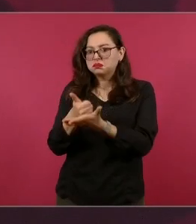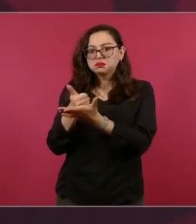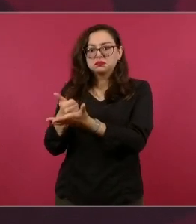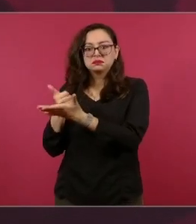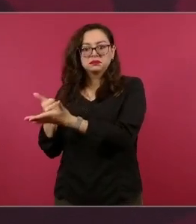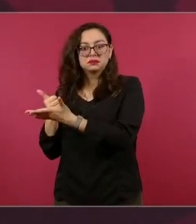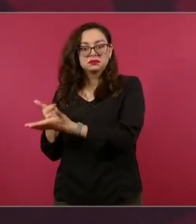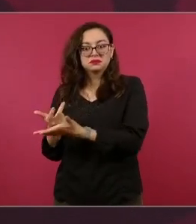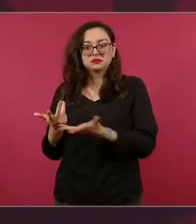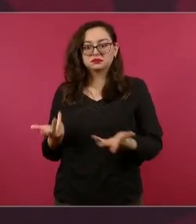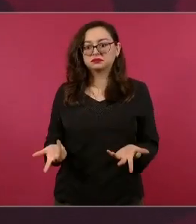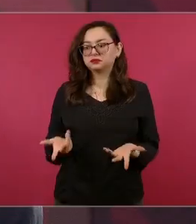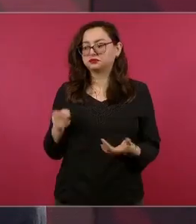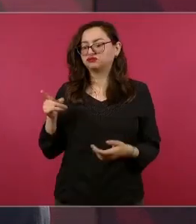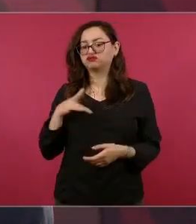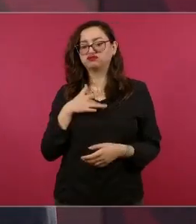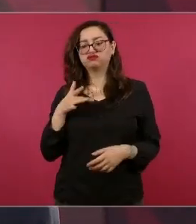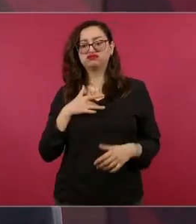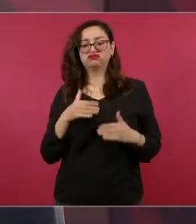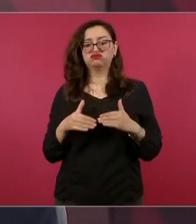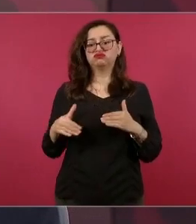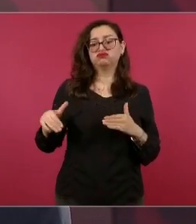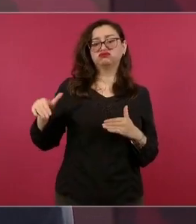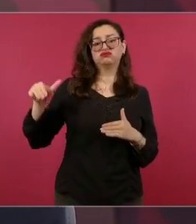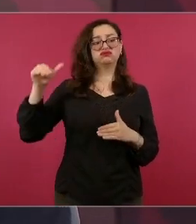y no se le ha subido.